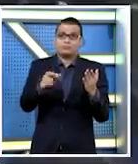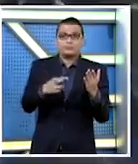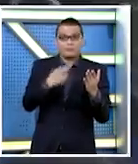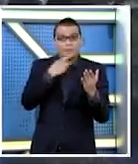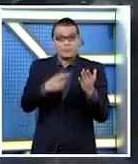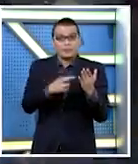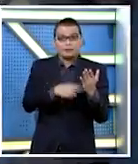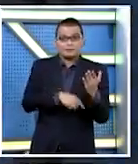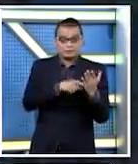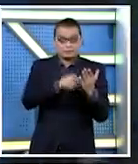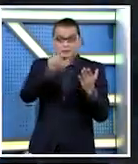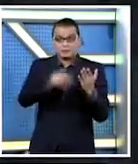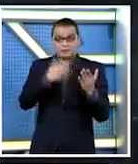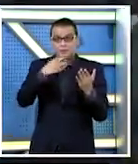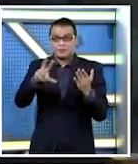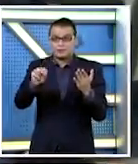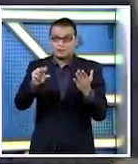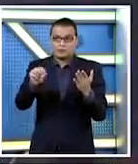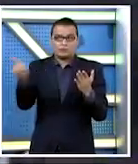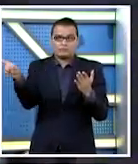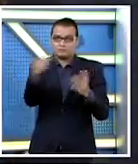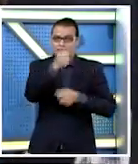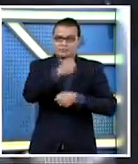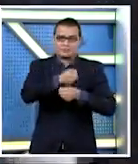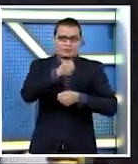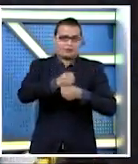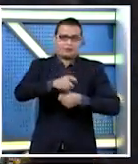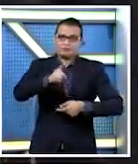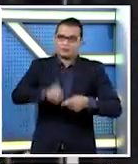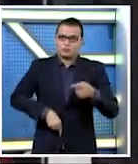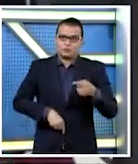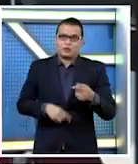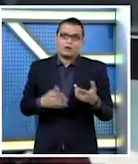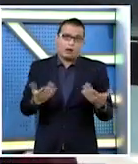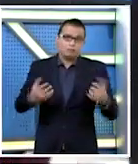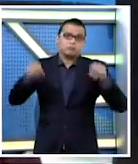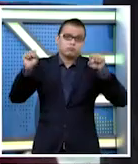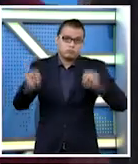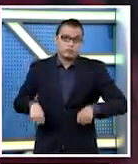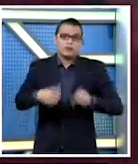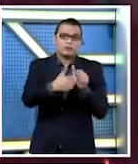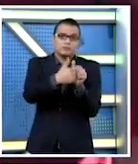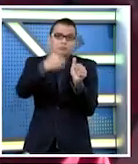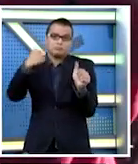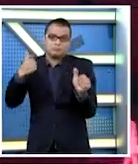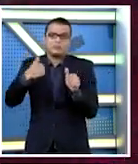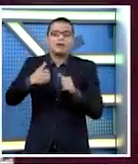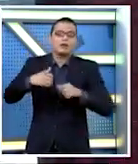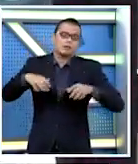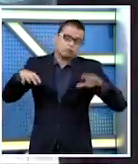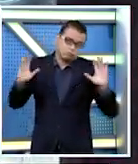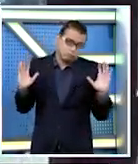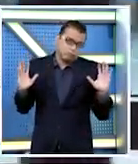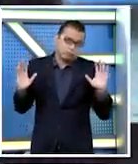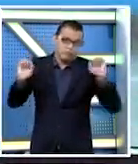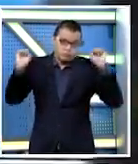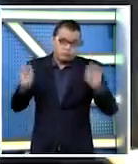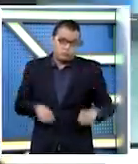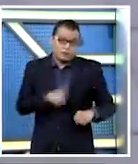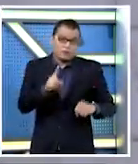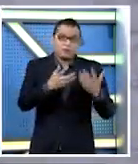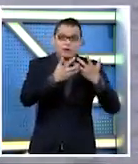su pasaporte no podrá hacer trabajo de actividad económica en sitio, podrá adelantar teletrabajo si la empresa así lo